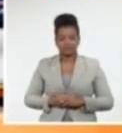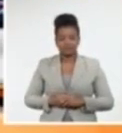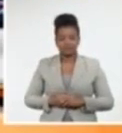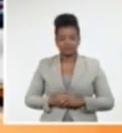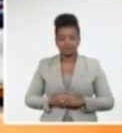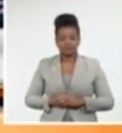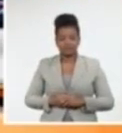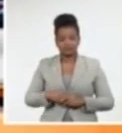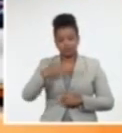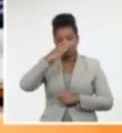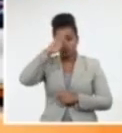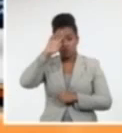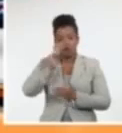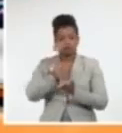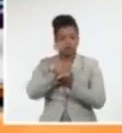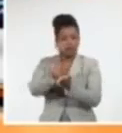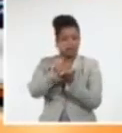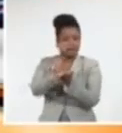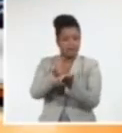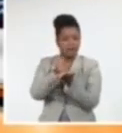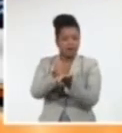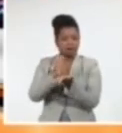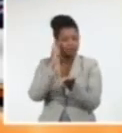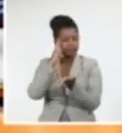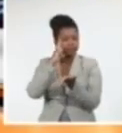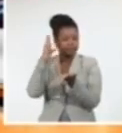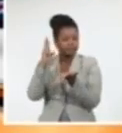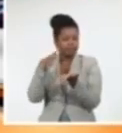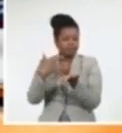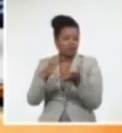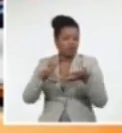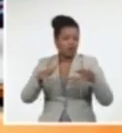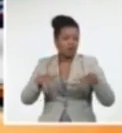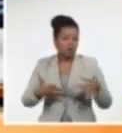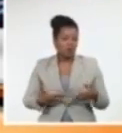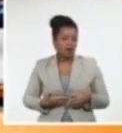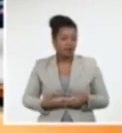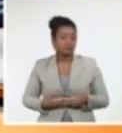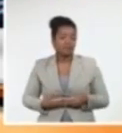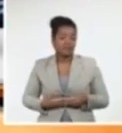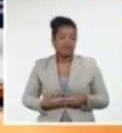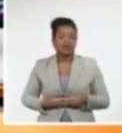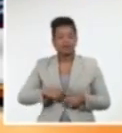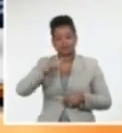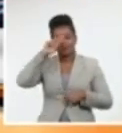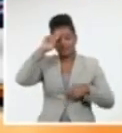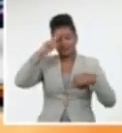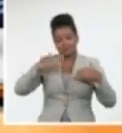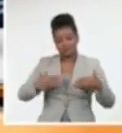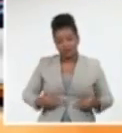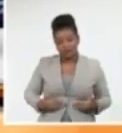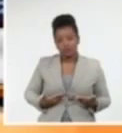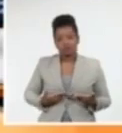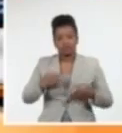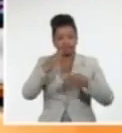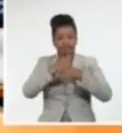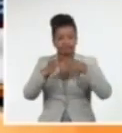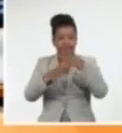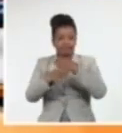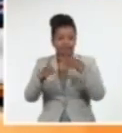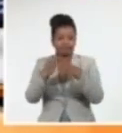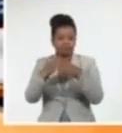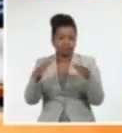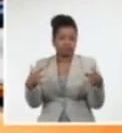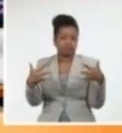Granadinas, recordemos que se desarrolla fundamentalmente en el sector de la salud, y como resultado de estos lazos, más de